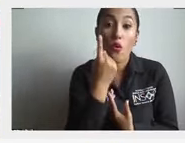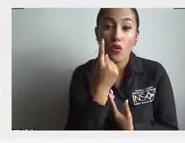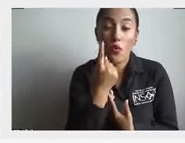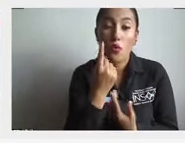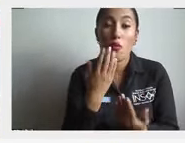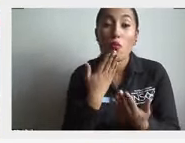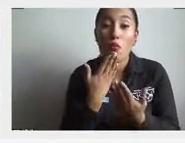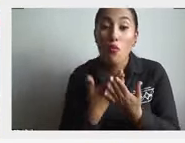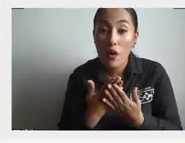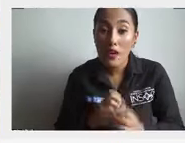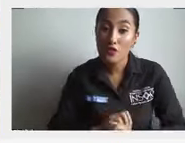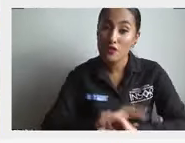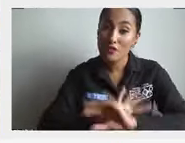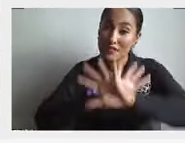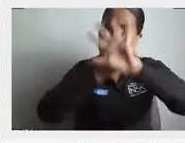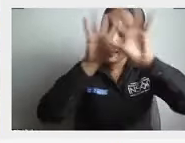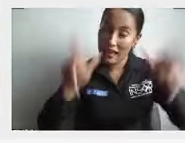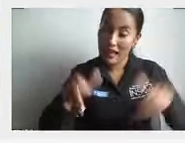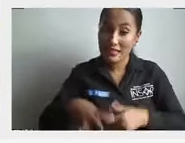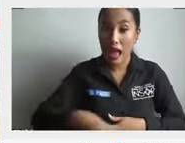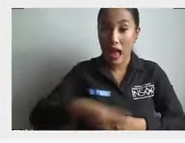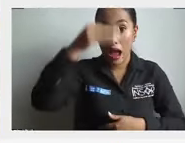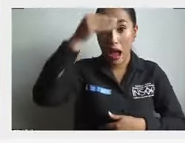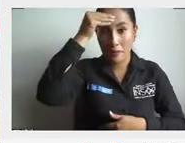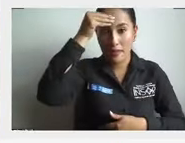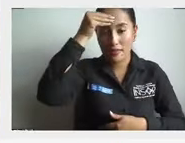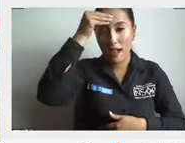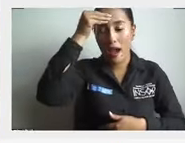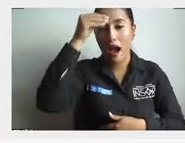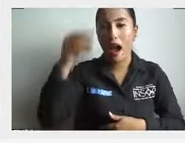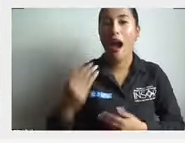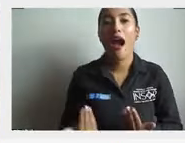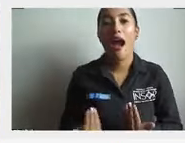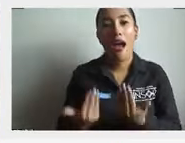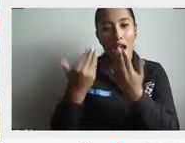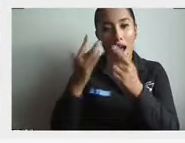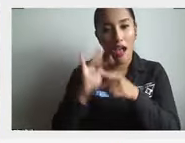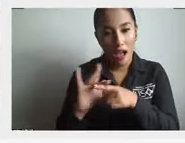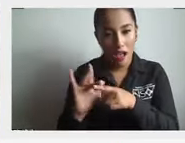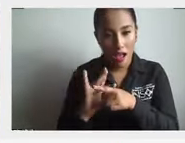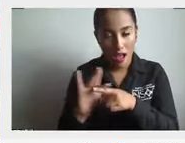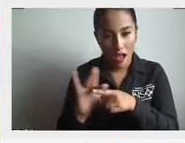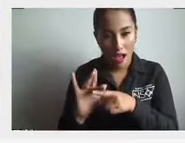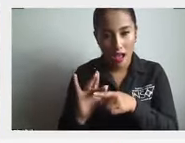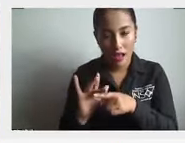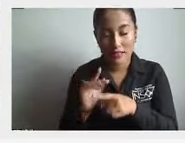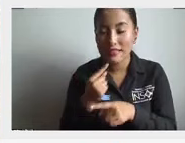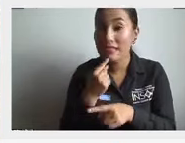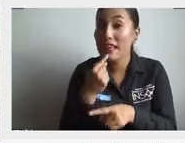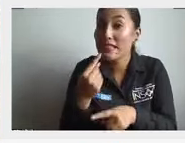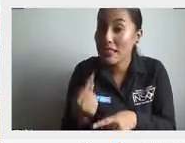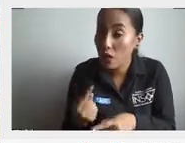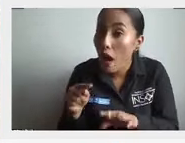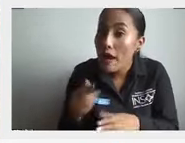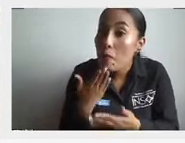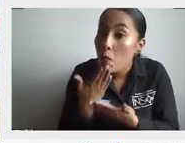días, sea útil y funcional para él. Sea útil para decirlo en el momento en que